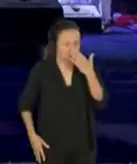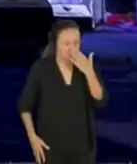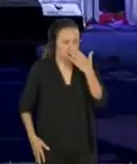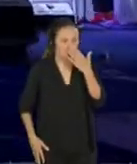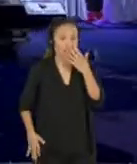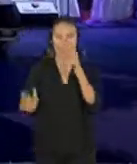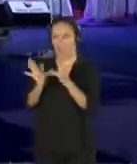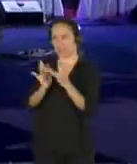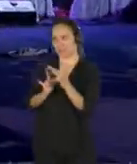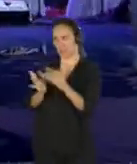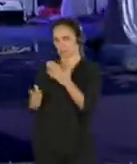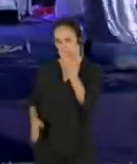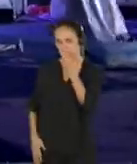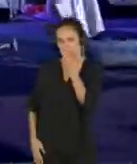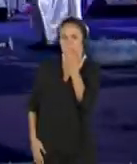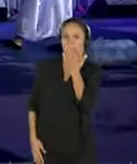Jesús.